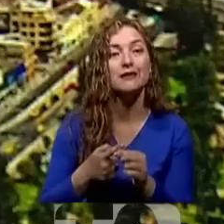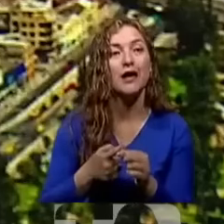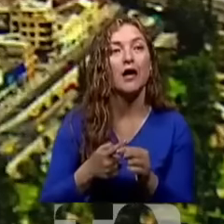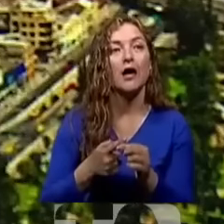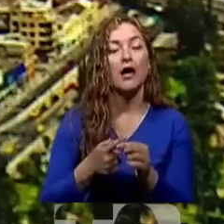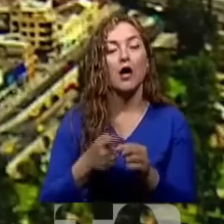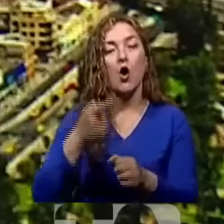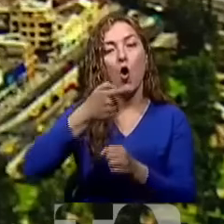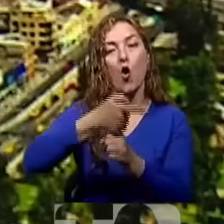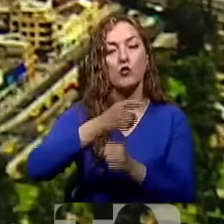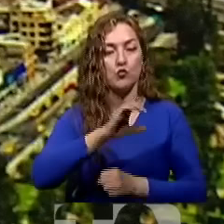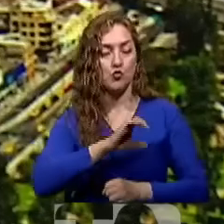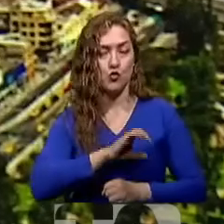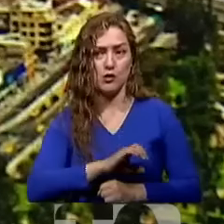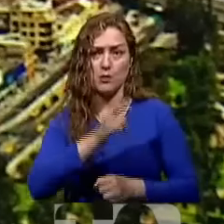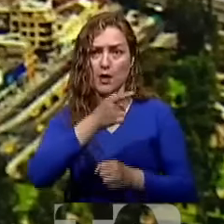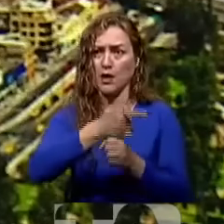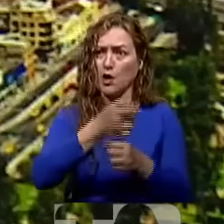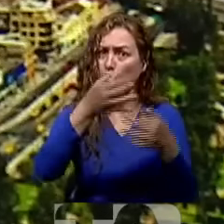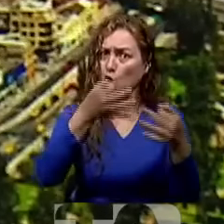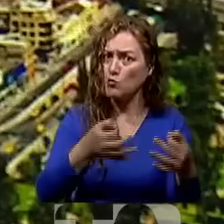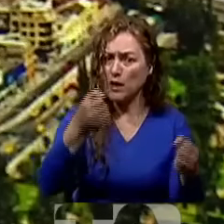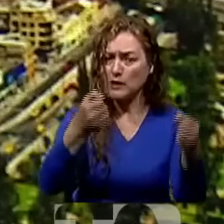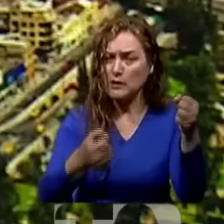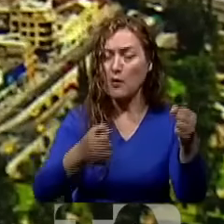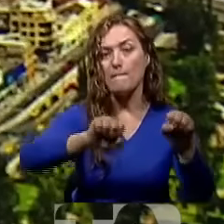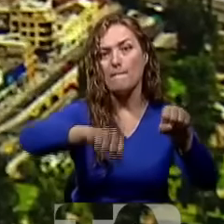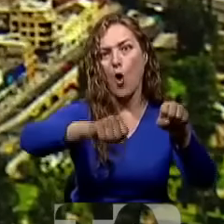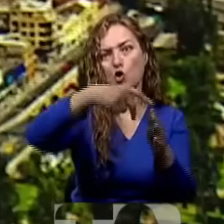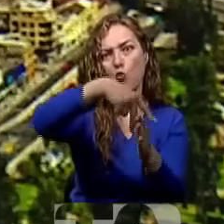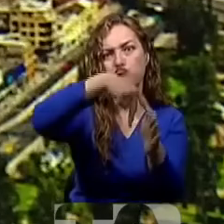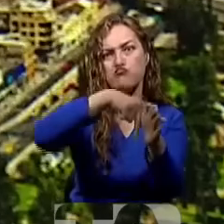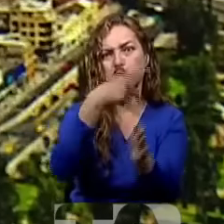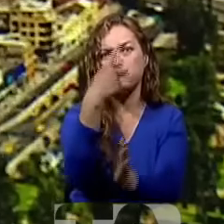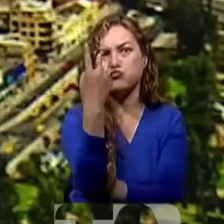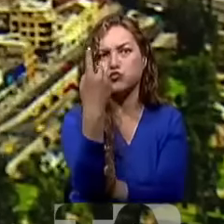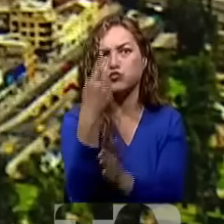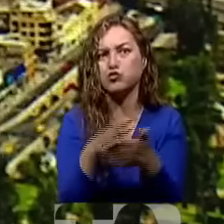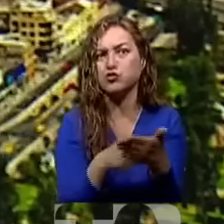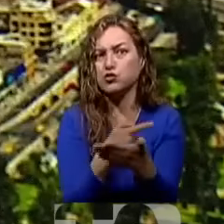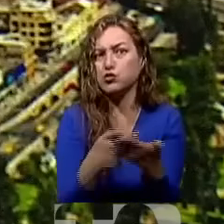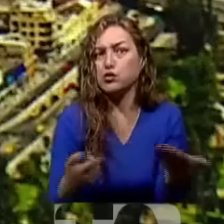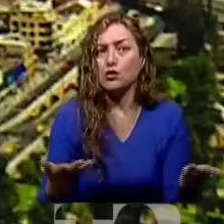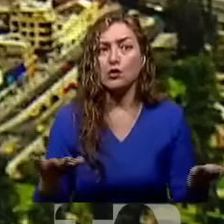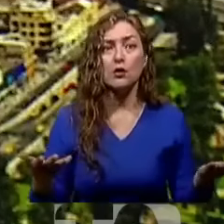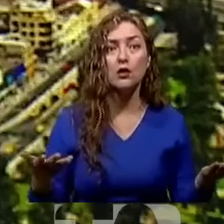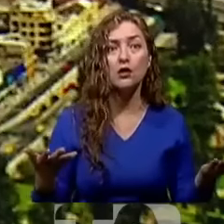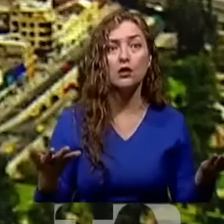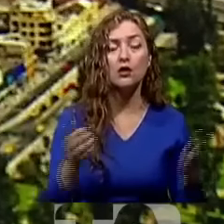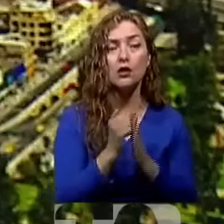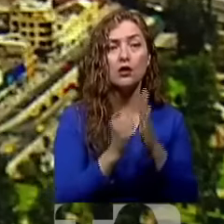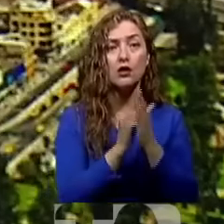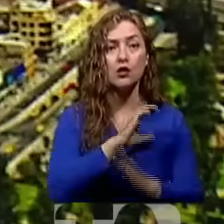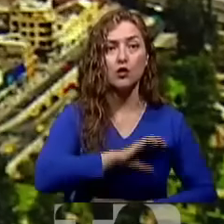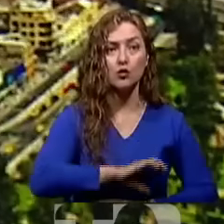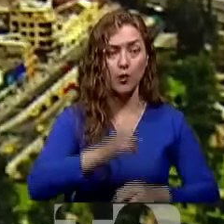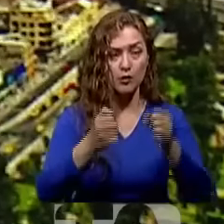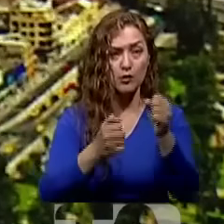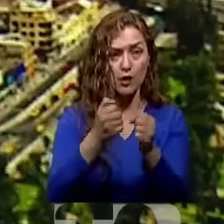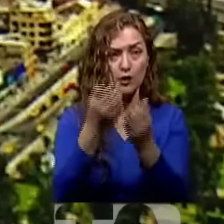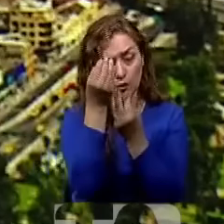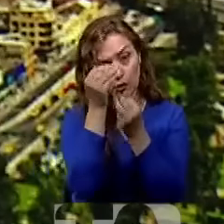cumplir la ordenanza municipal que regula la circulación de 2 personas a bordo de una moto. Desde la Agencia Metropolitana de Tránsito